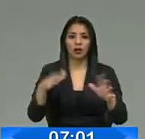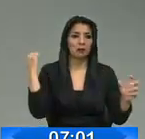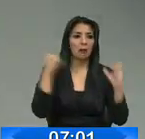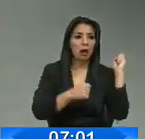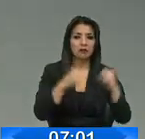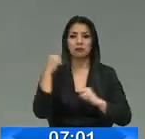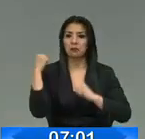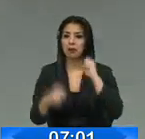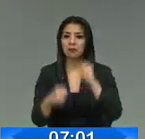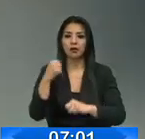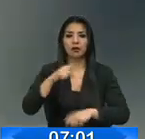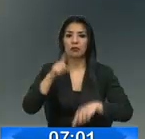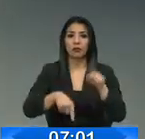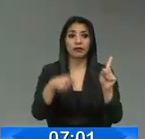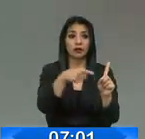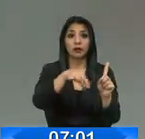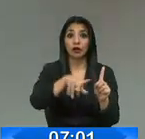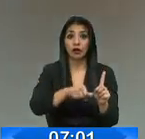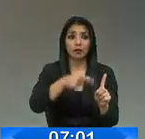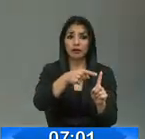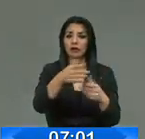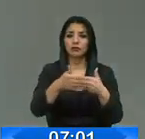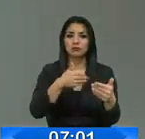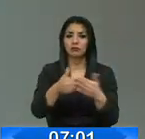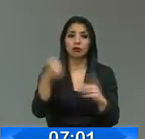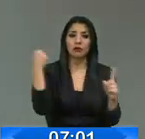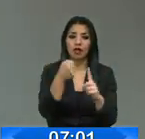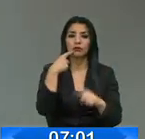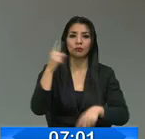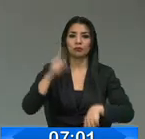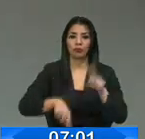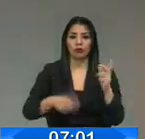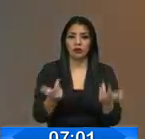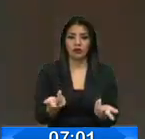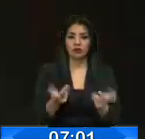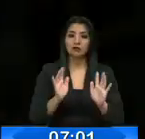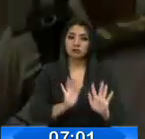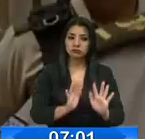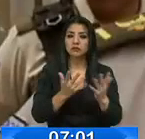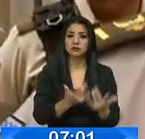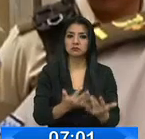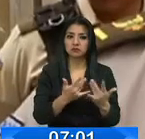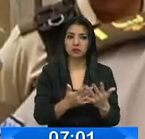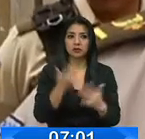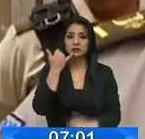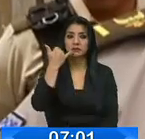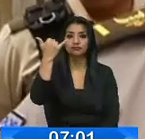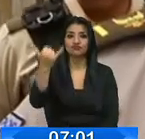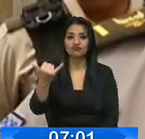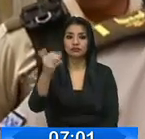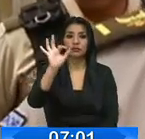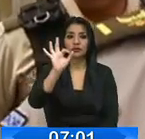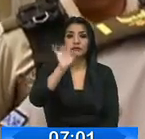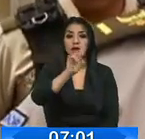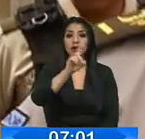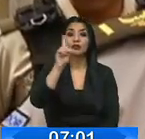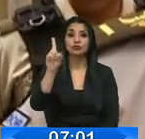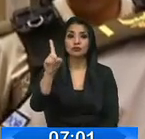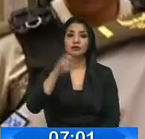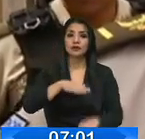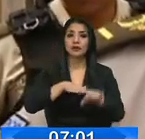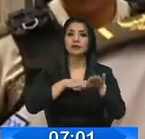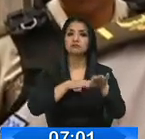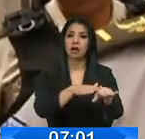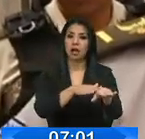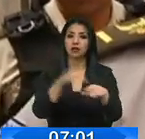ninguna persona, sea esta delincuente o no, no se puede agredir. Lo que se tenía que hacer es llamar inmediatamente al ECU-911 y que